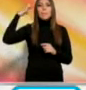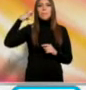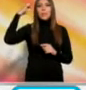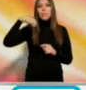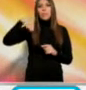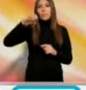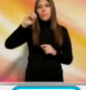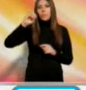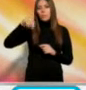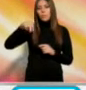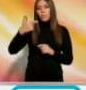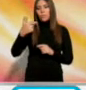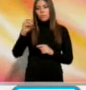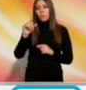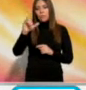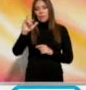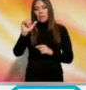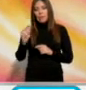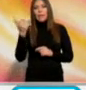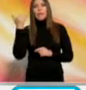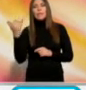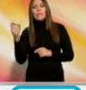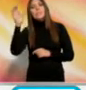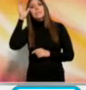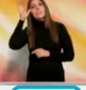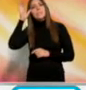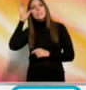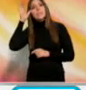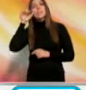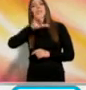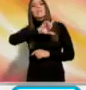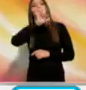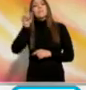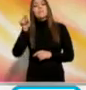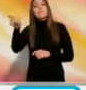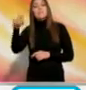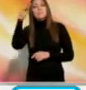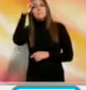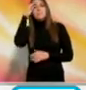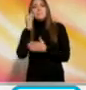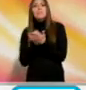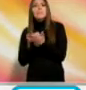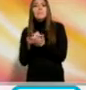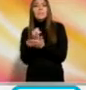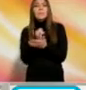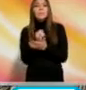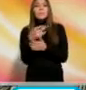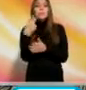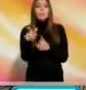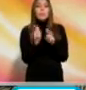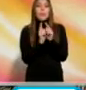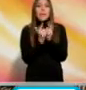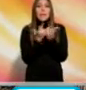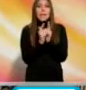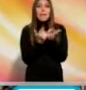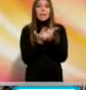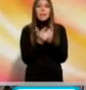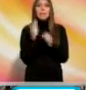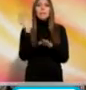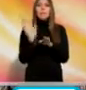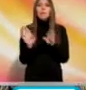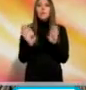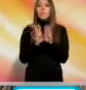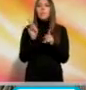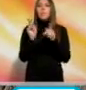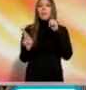tenía que ver con Mongolia y con China, y decide que este libro será un diálogo